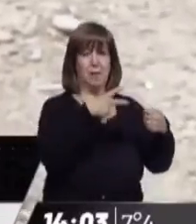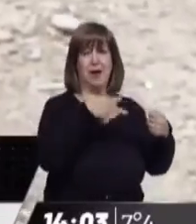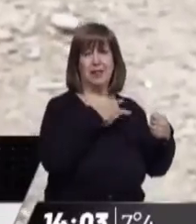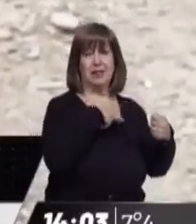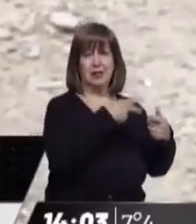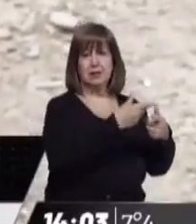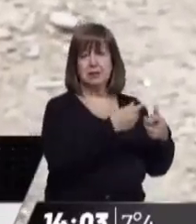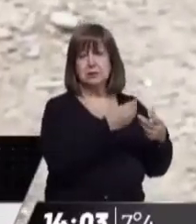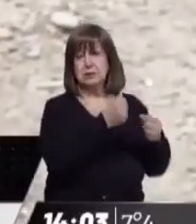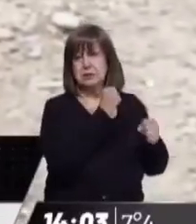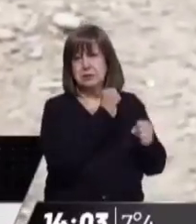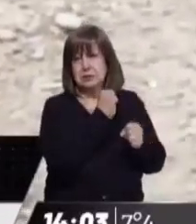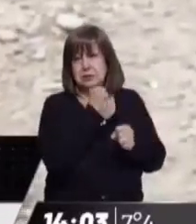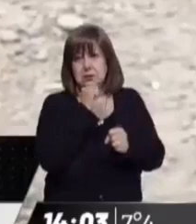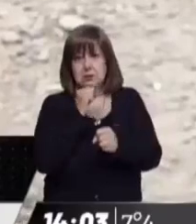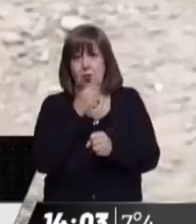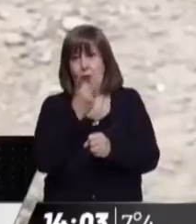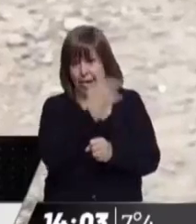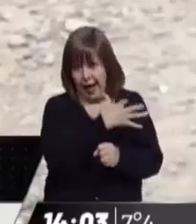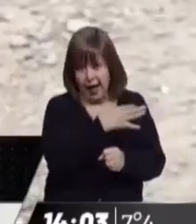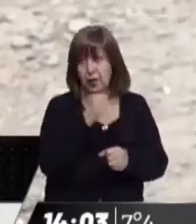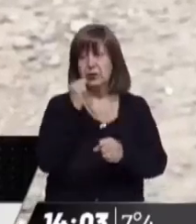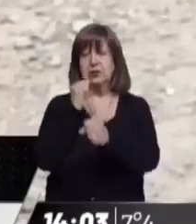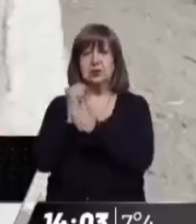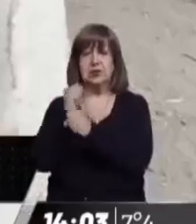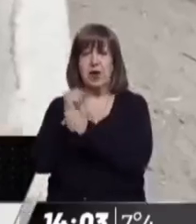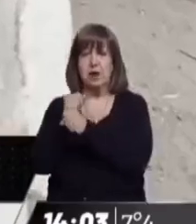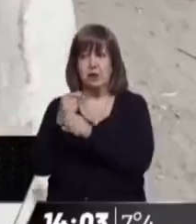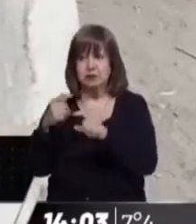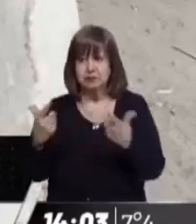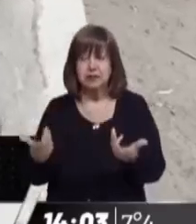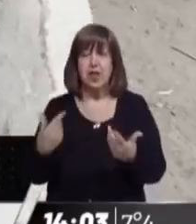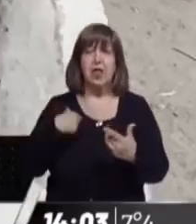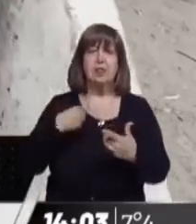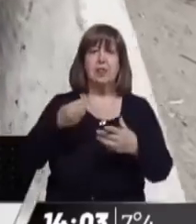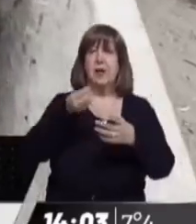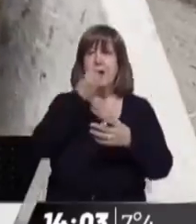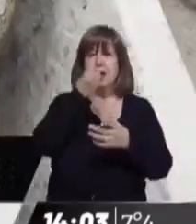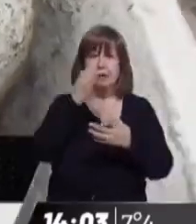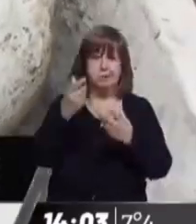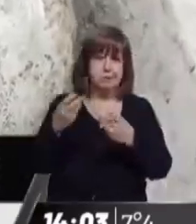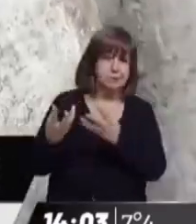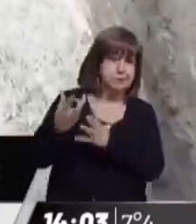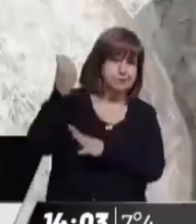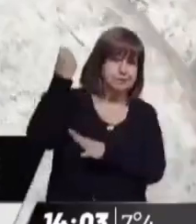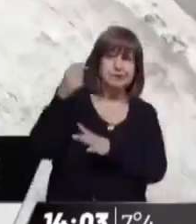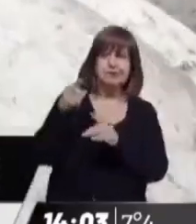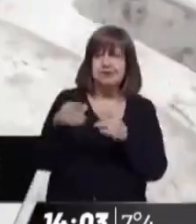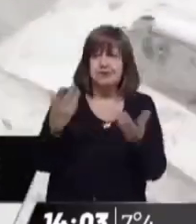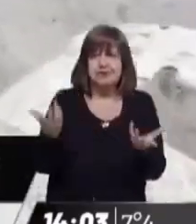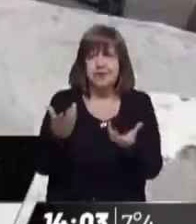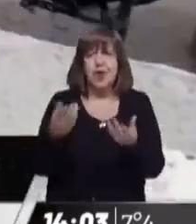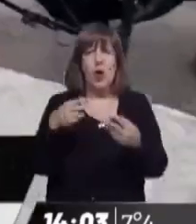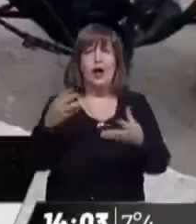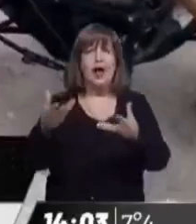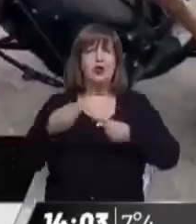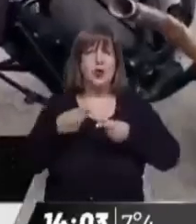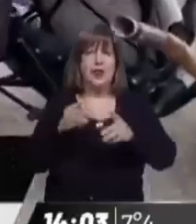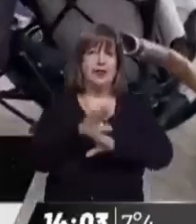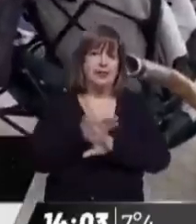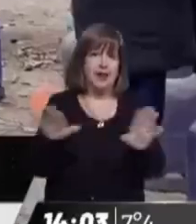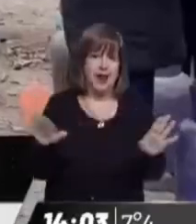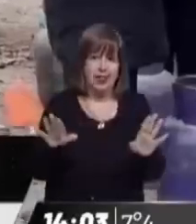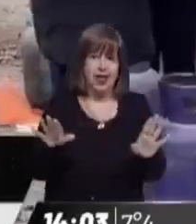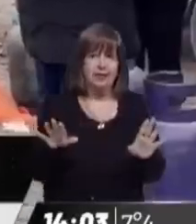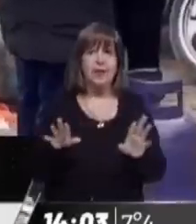trabajo, los han quitado todo, hasta la mercadería que los ayudaban, así que todo. Así